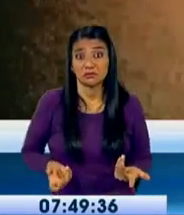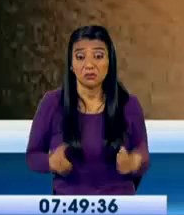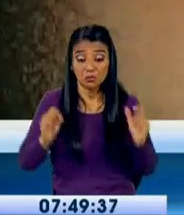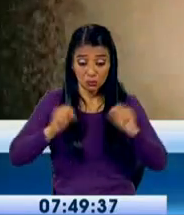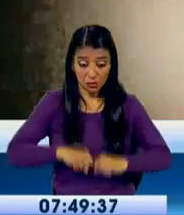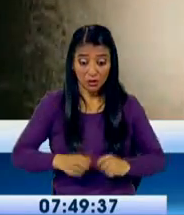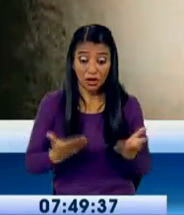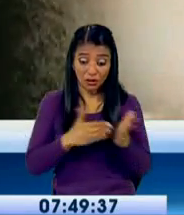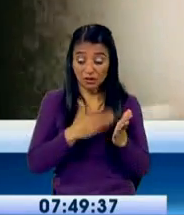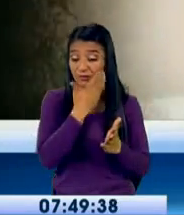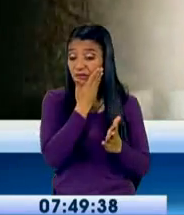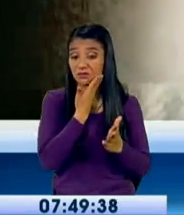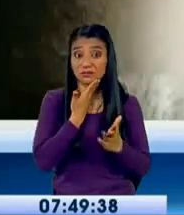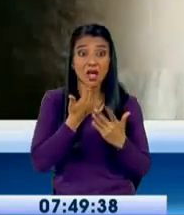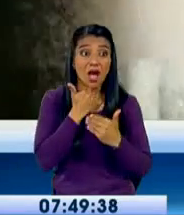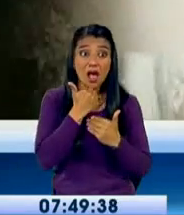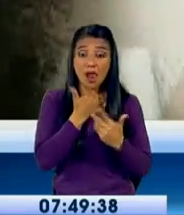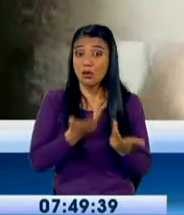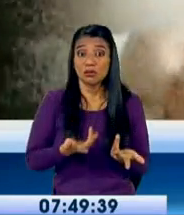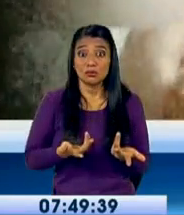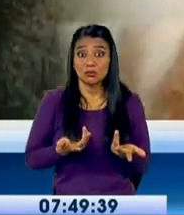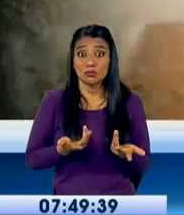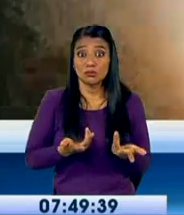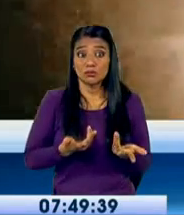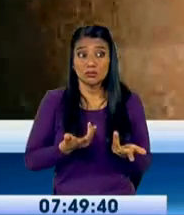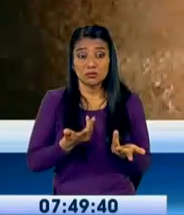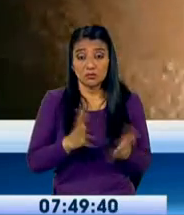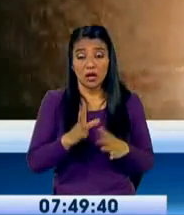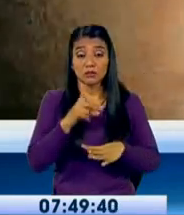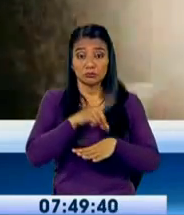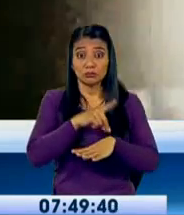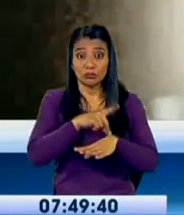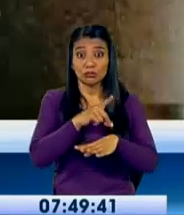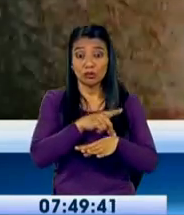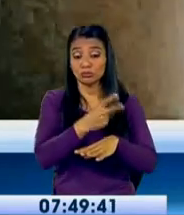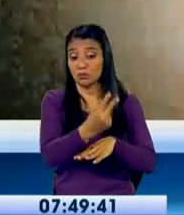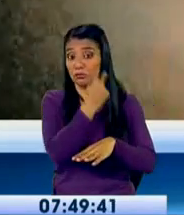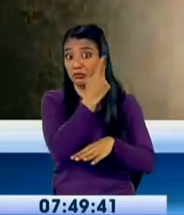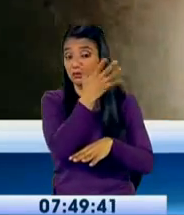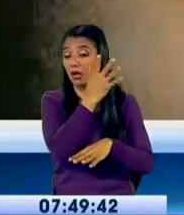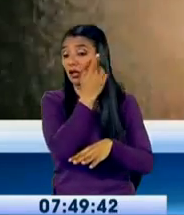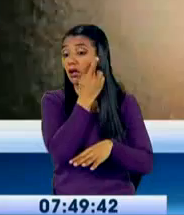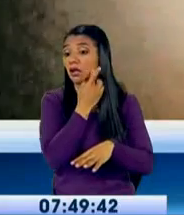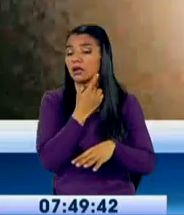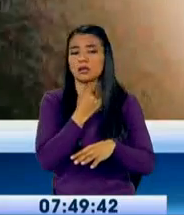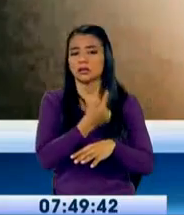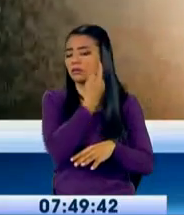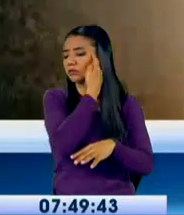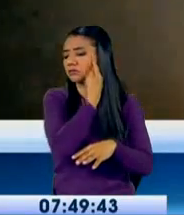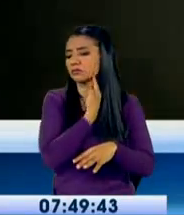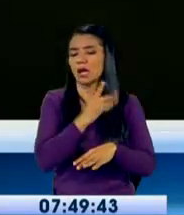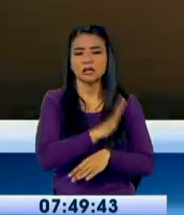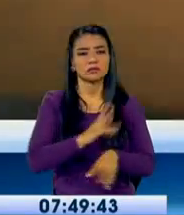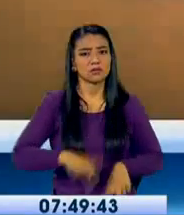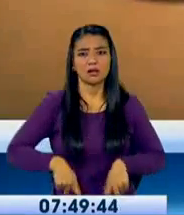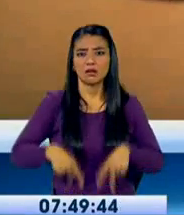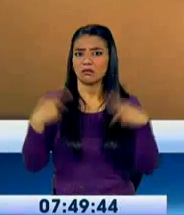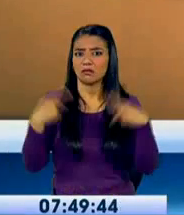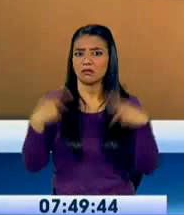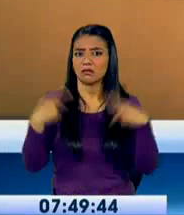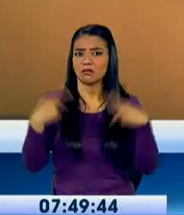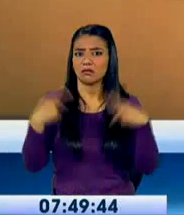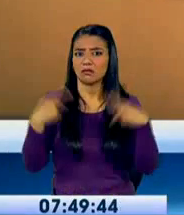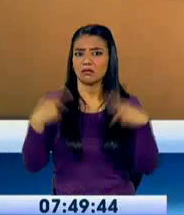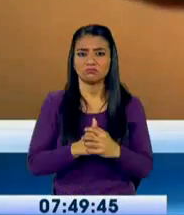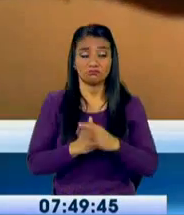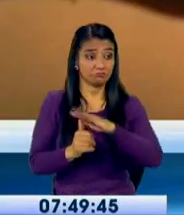puede con algo, porque ya me vieron el médico y me dijo que tendré mi cicatriz durante toda mi vida. Por su parte,